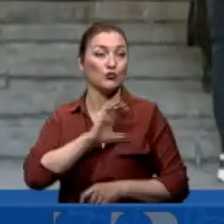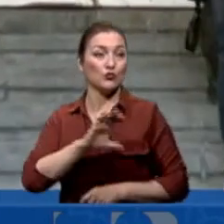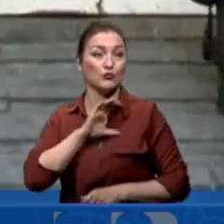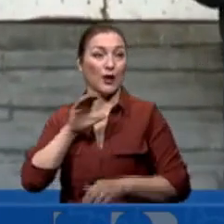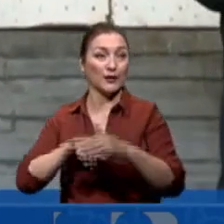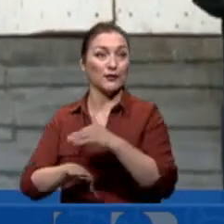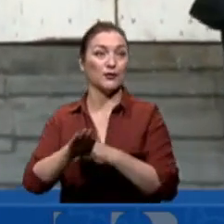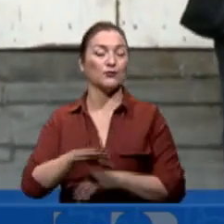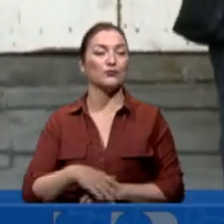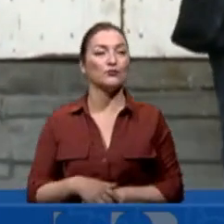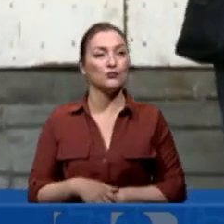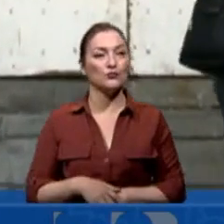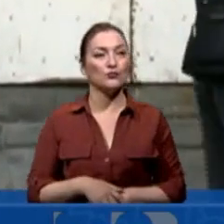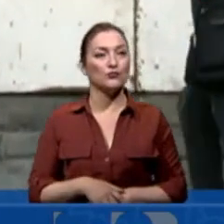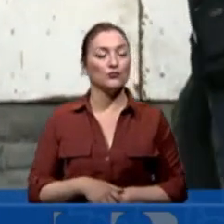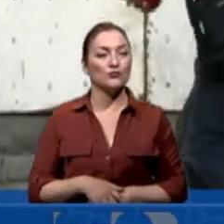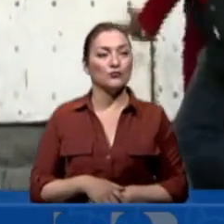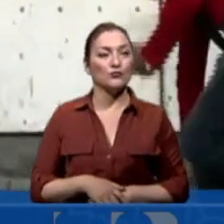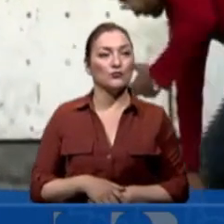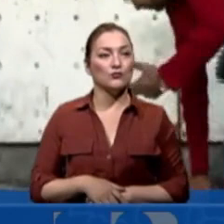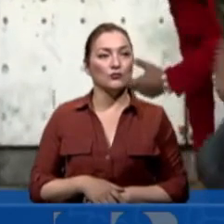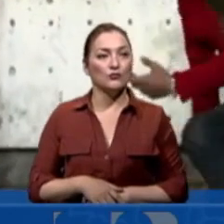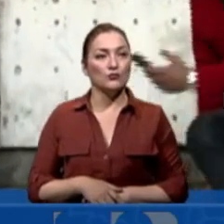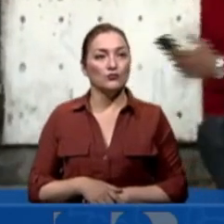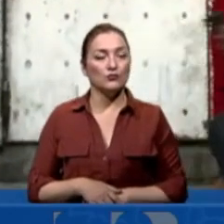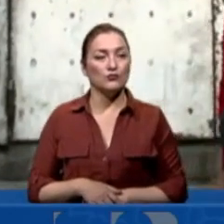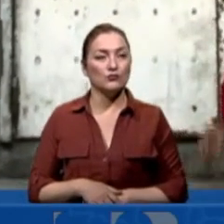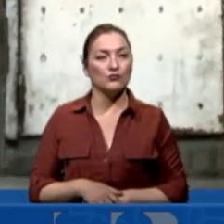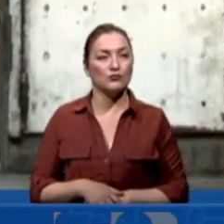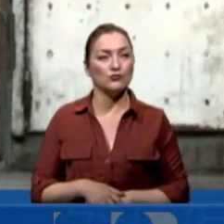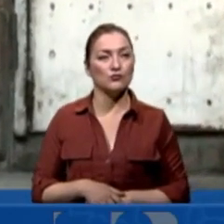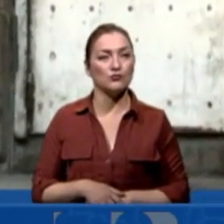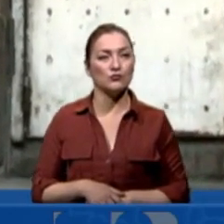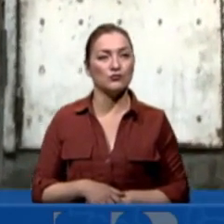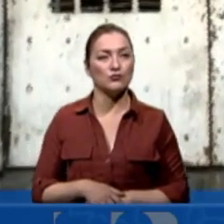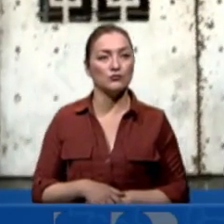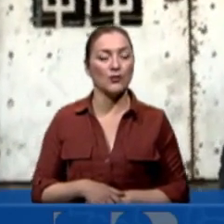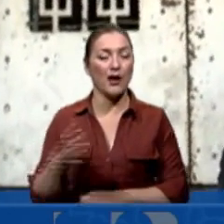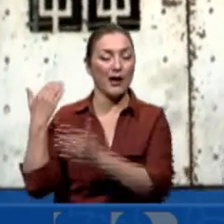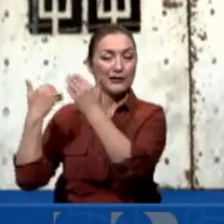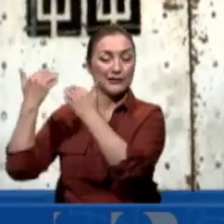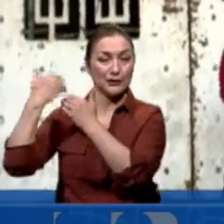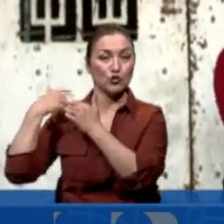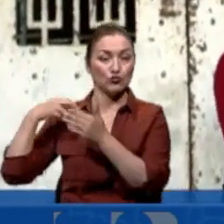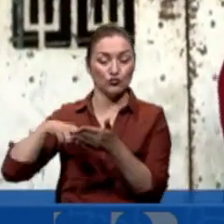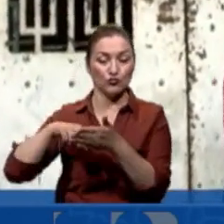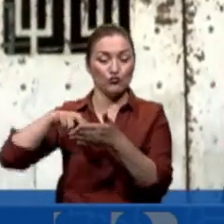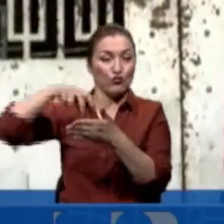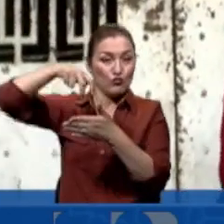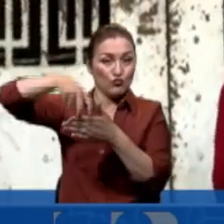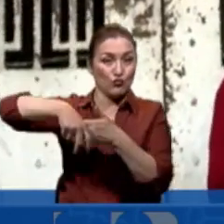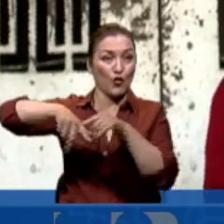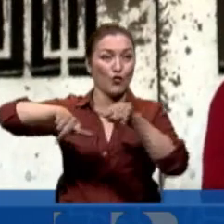interviniendo lo que se hizo en un inicio pues subieron hacia las canteras de San Roque así son